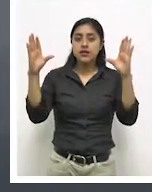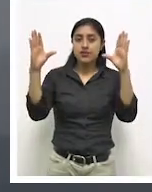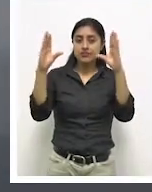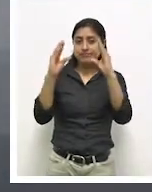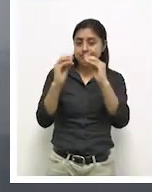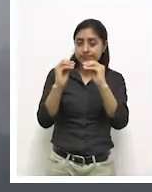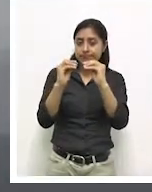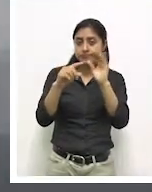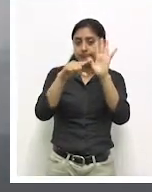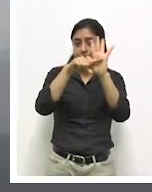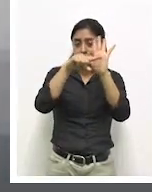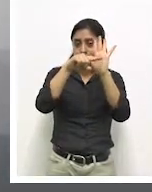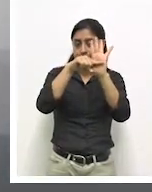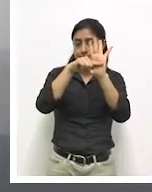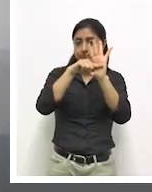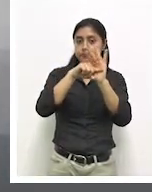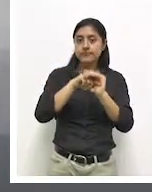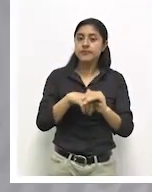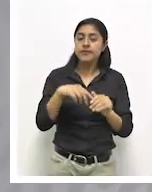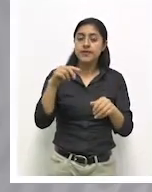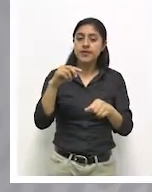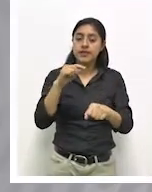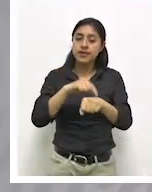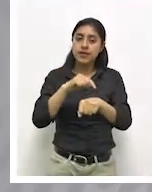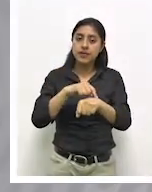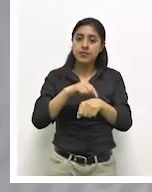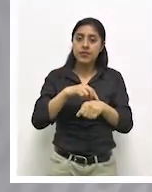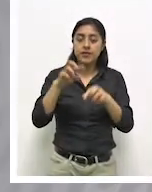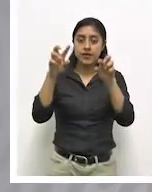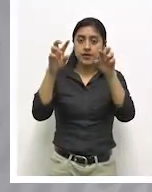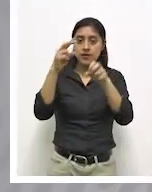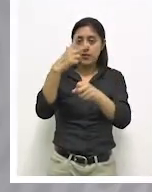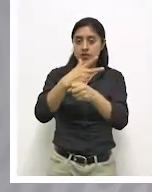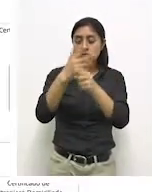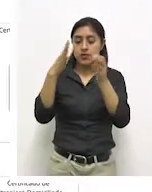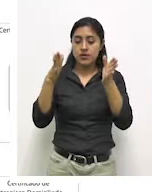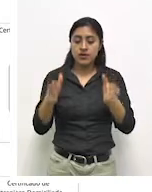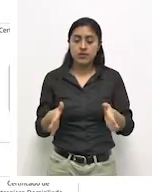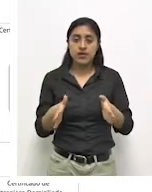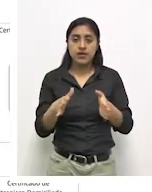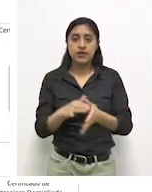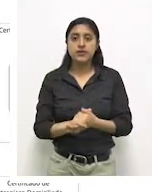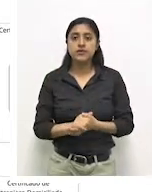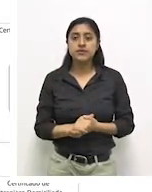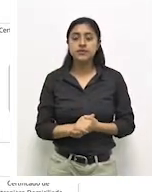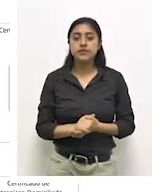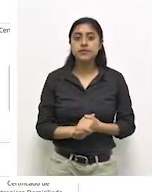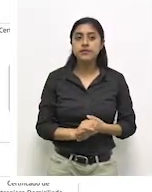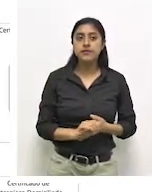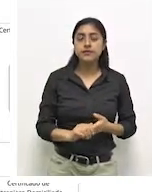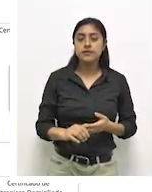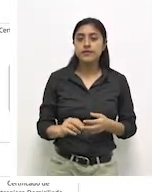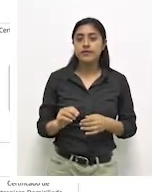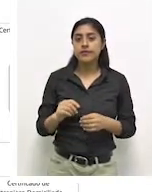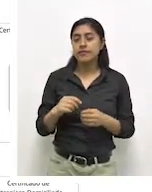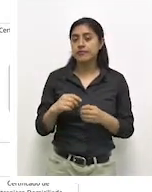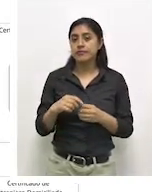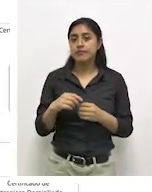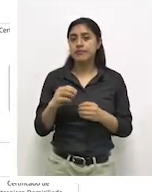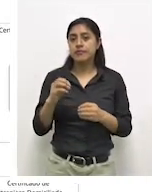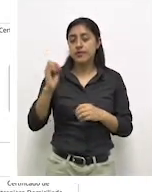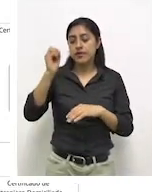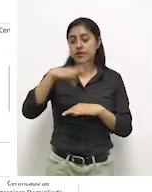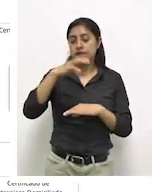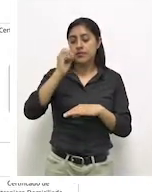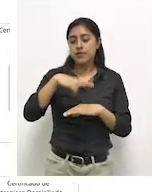teléfono celular. Los documentos gestionados al registrarse en el portal de servicios electrónicos RENAP pueden ser obtenidos e impresos